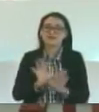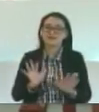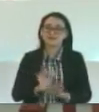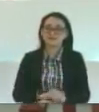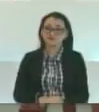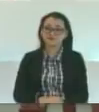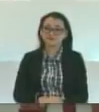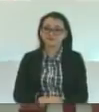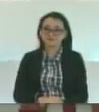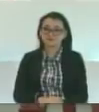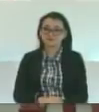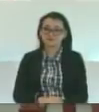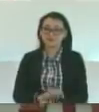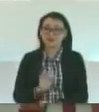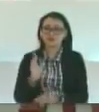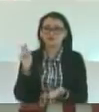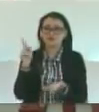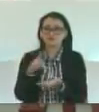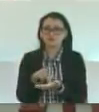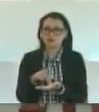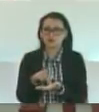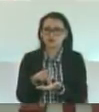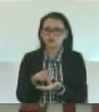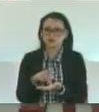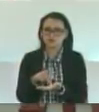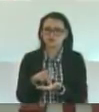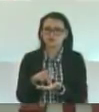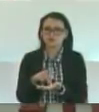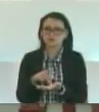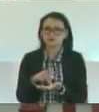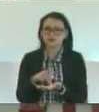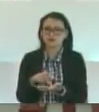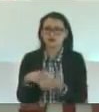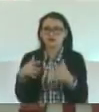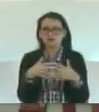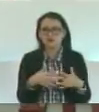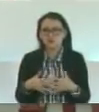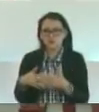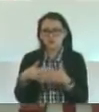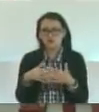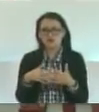Y después vino la administración de Donald Trump.